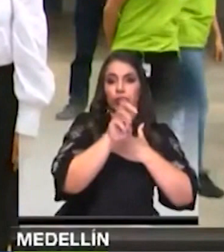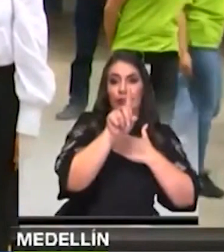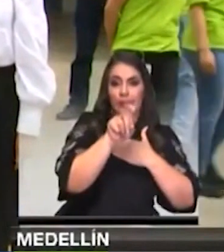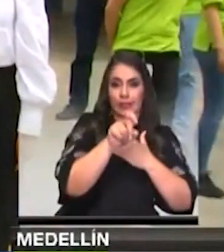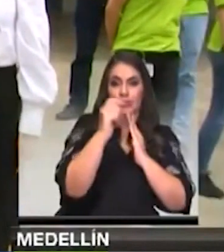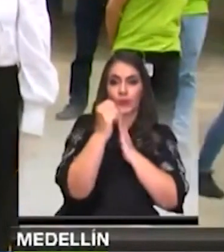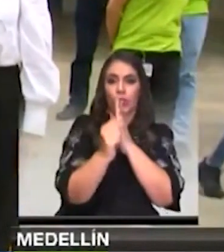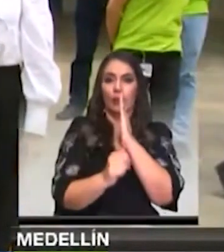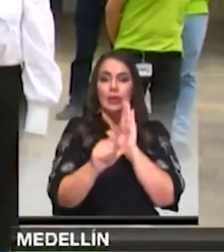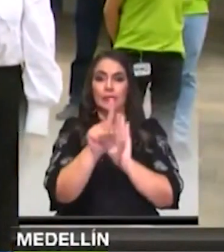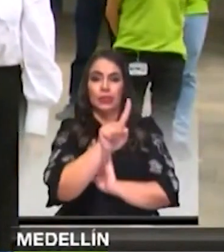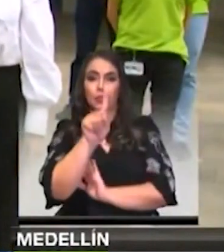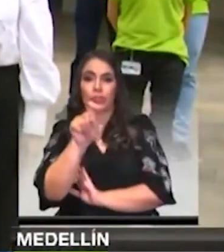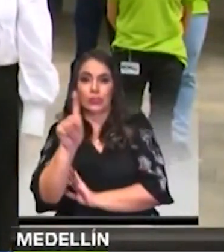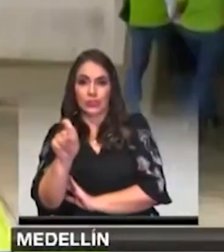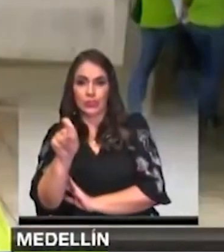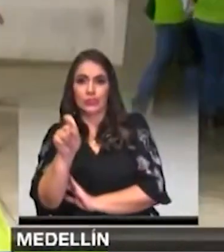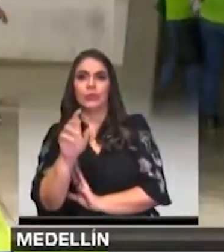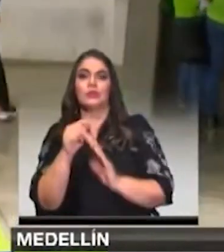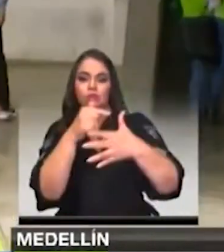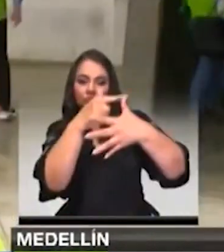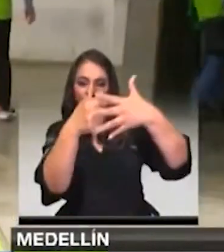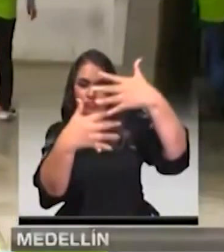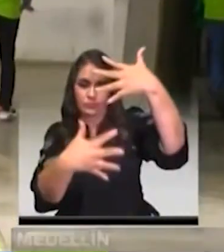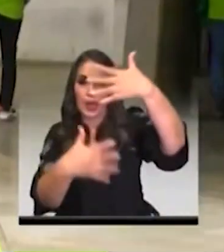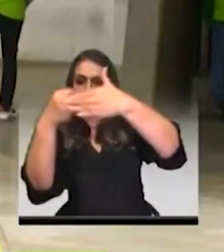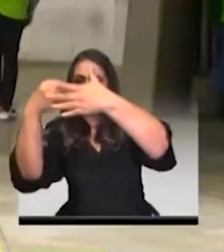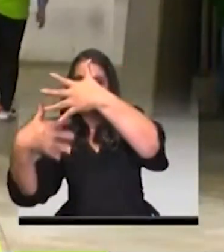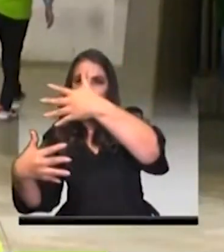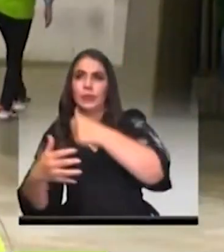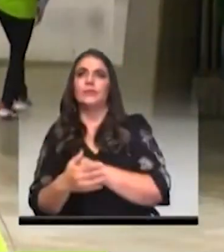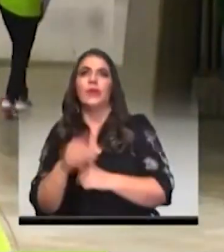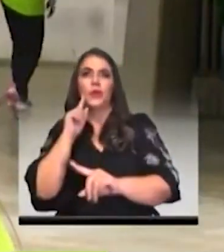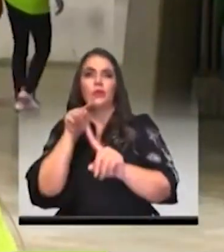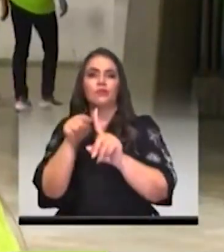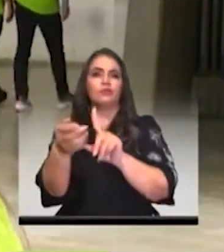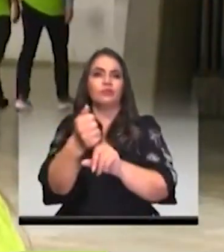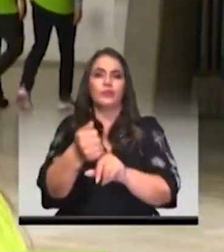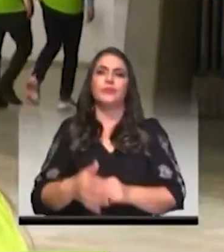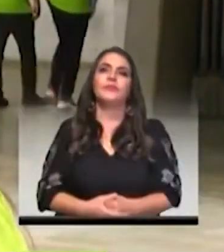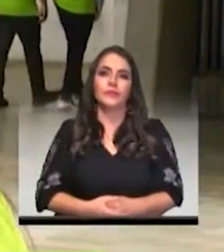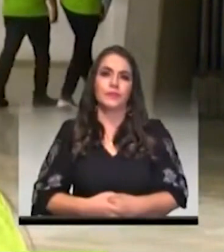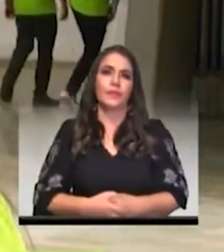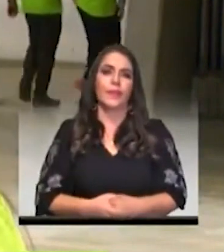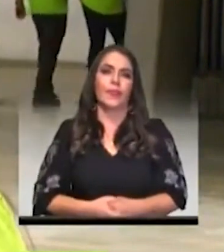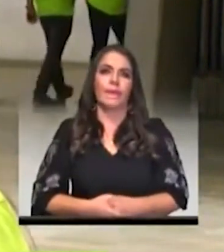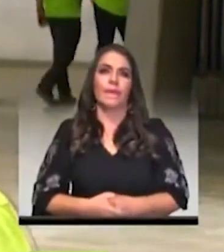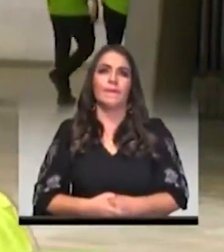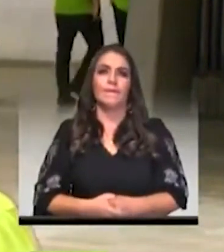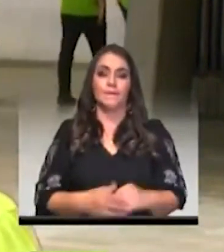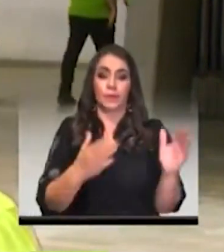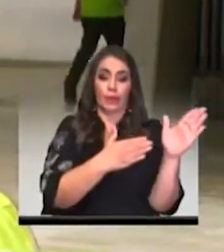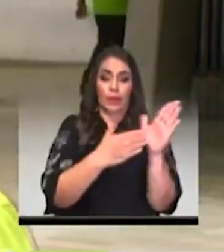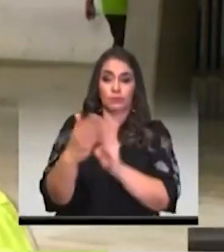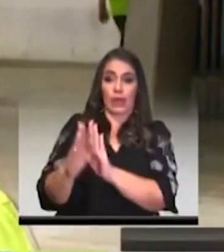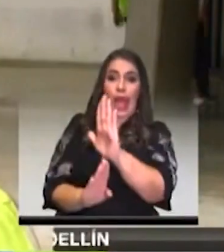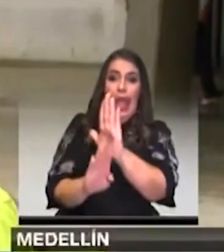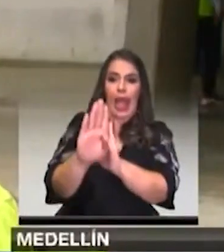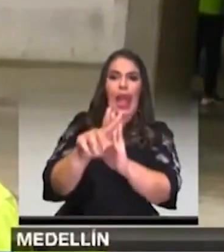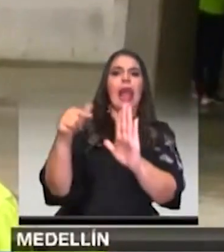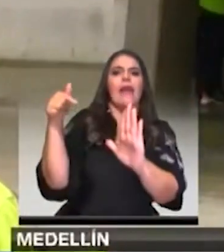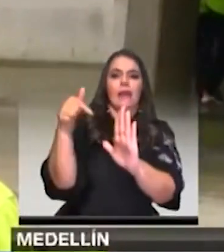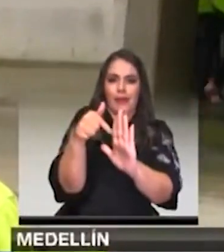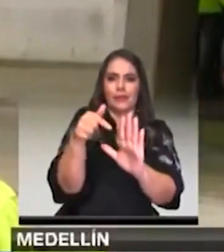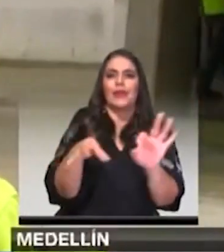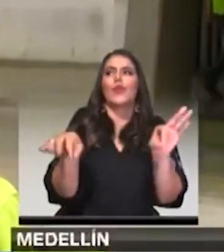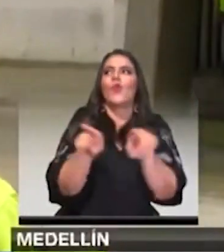los 966 indicadores. Es nuestro gran reto. Esta hoja de ruta que construimos con todos los